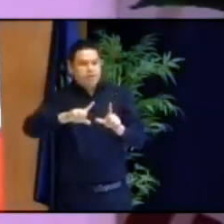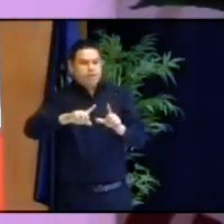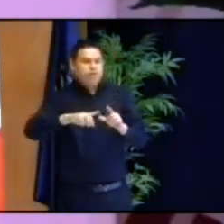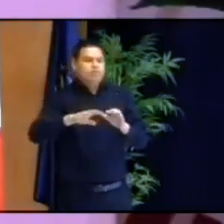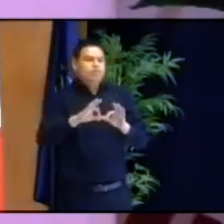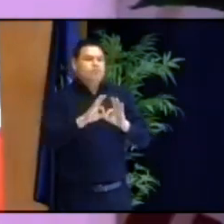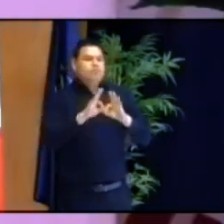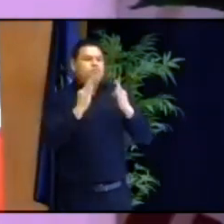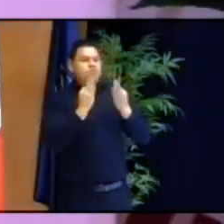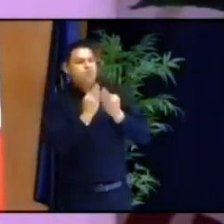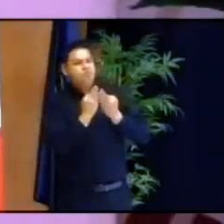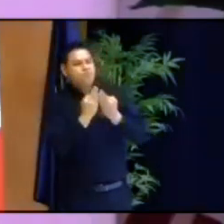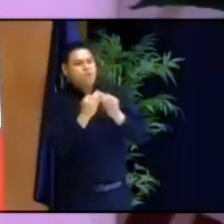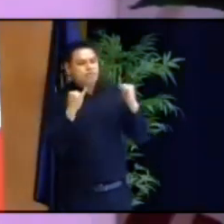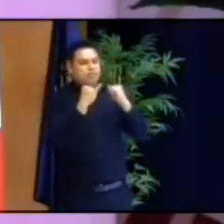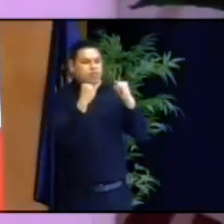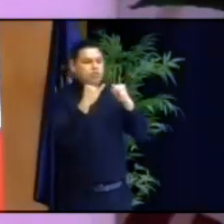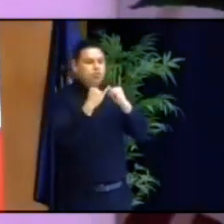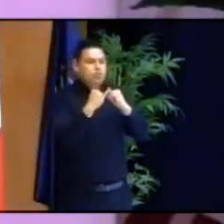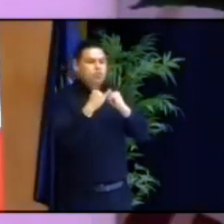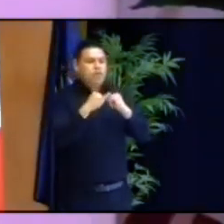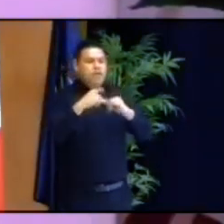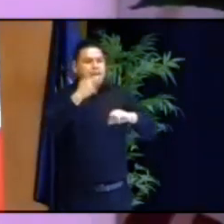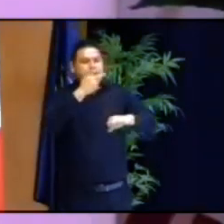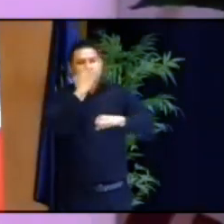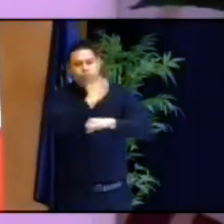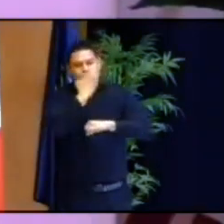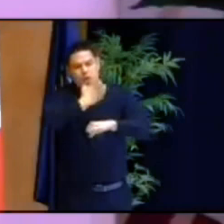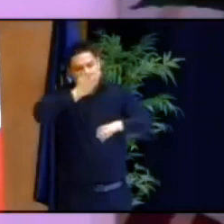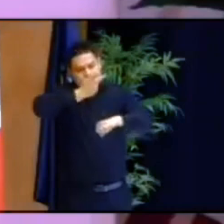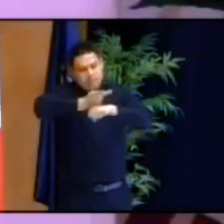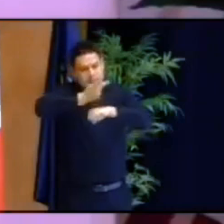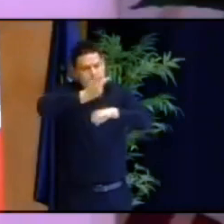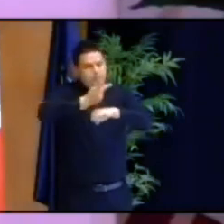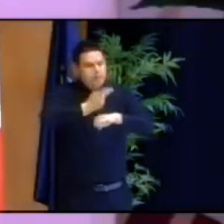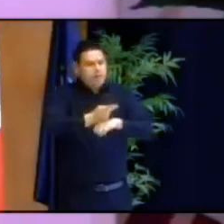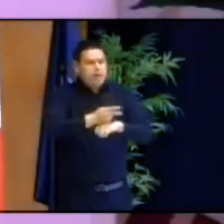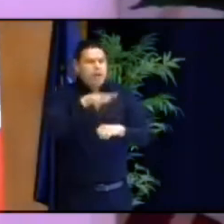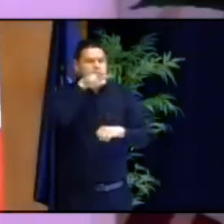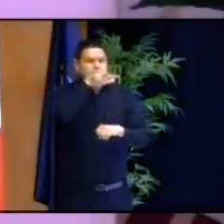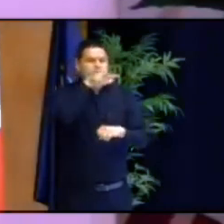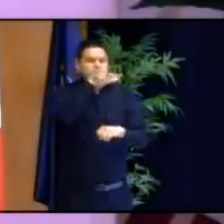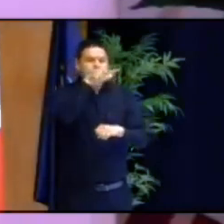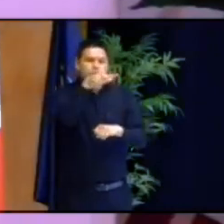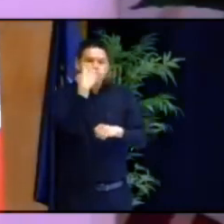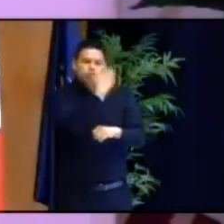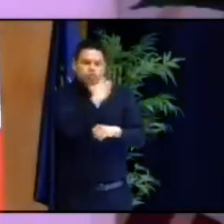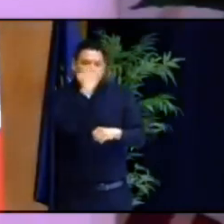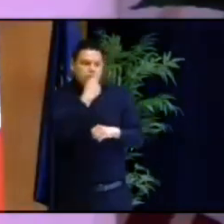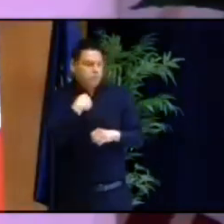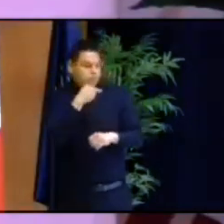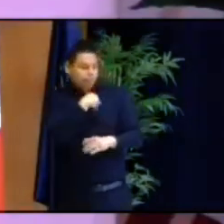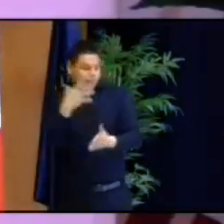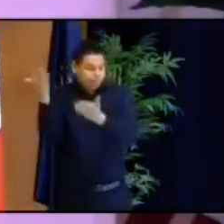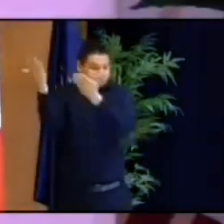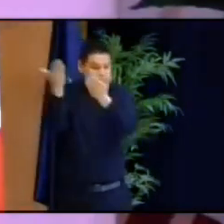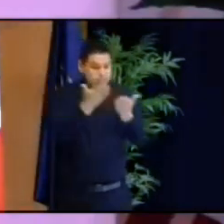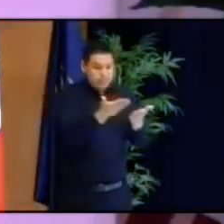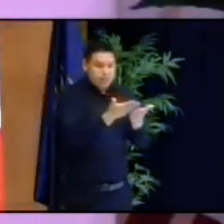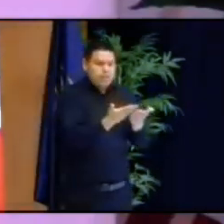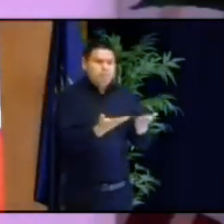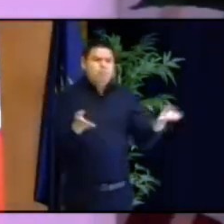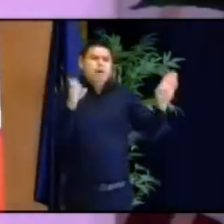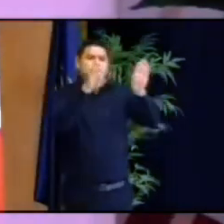de Educación Media Superior. Había 18 escuelas cuando llegamos. Vamos a cerrar